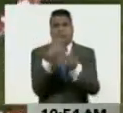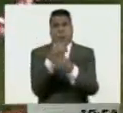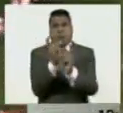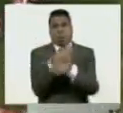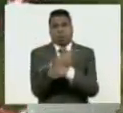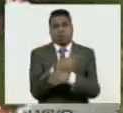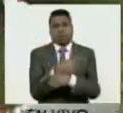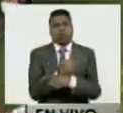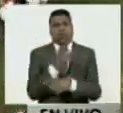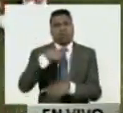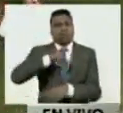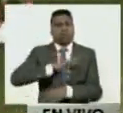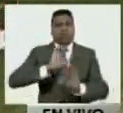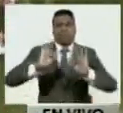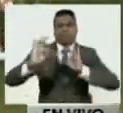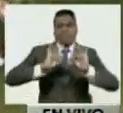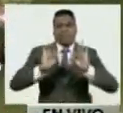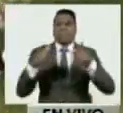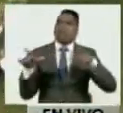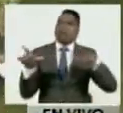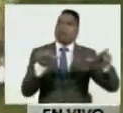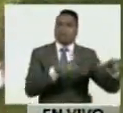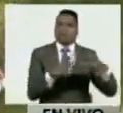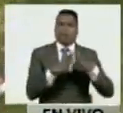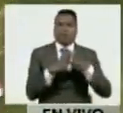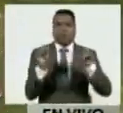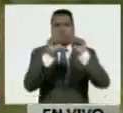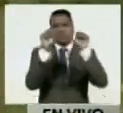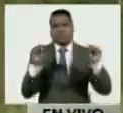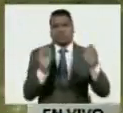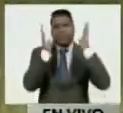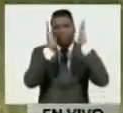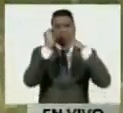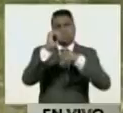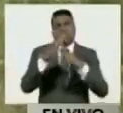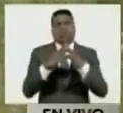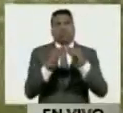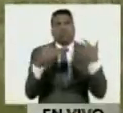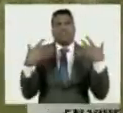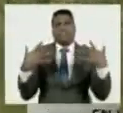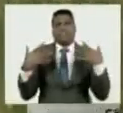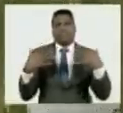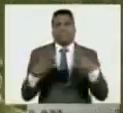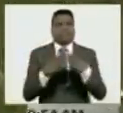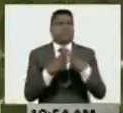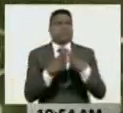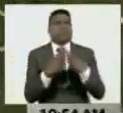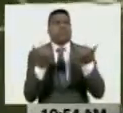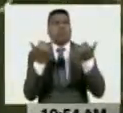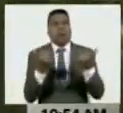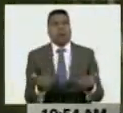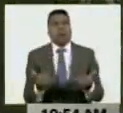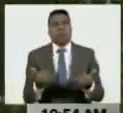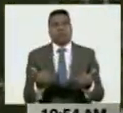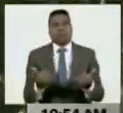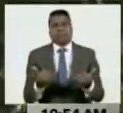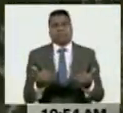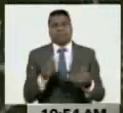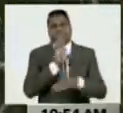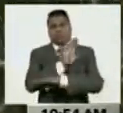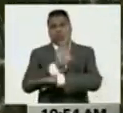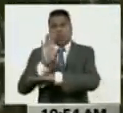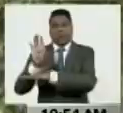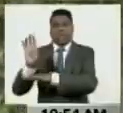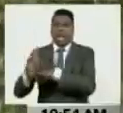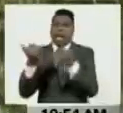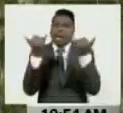Nos preparamos desde ya con el Sistema Nacional de Atención de Emergencia y Desastres, el SINAPRE, a atender desde